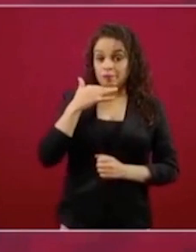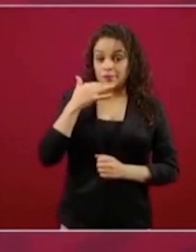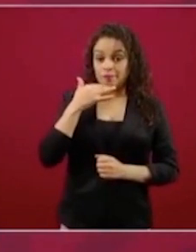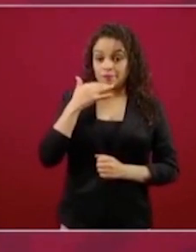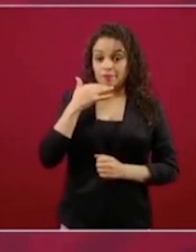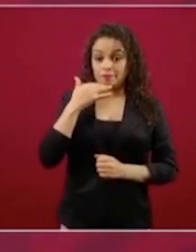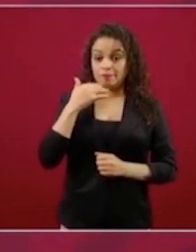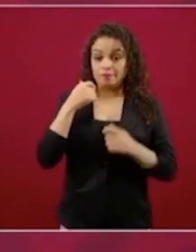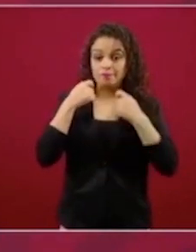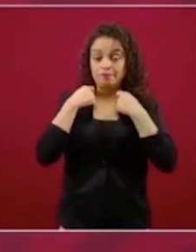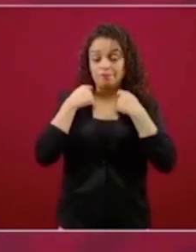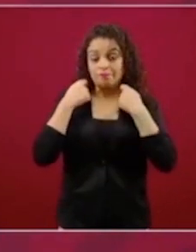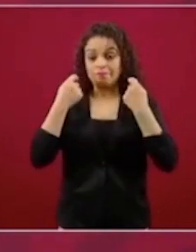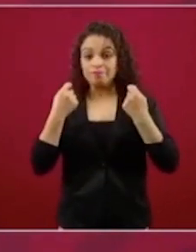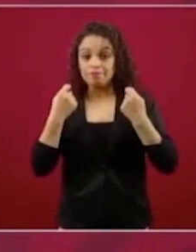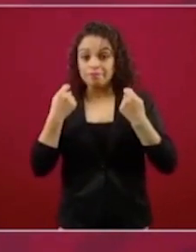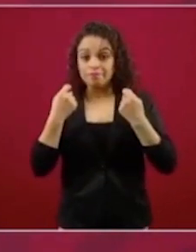común.